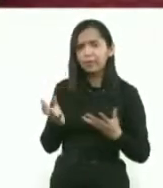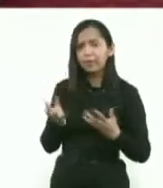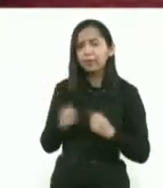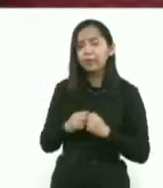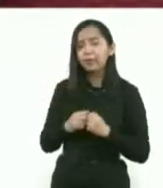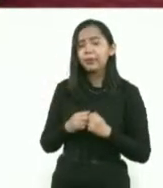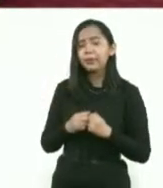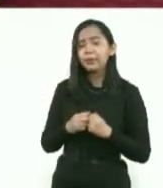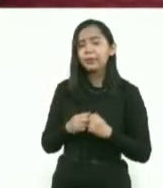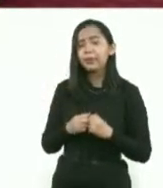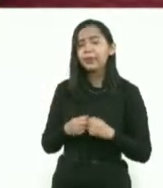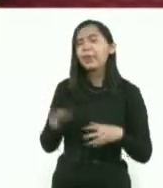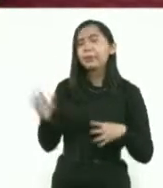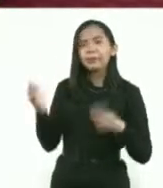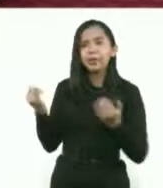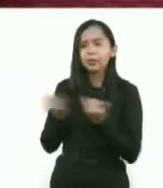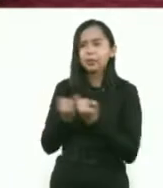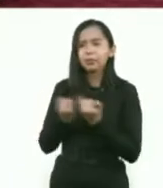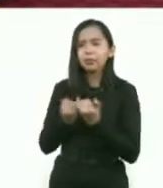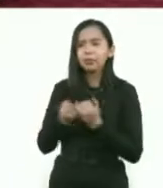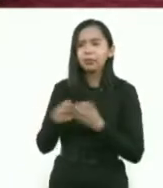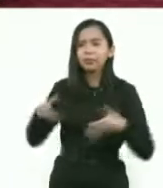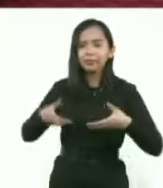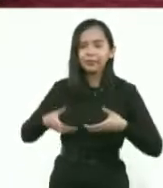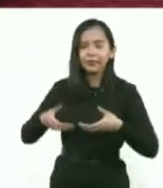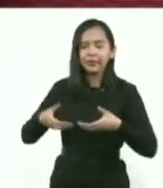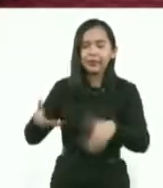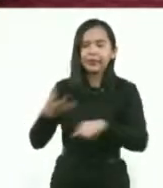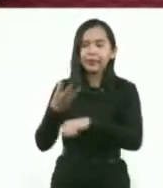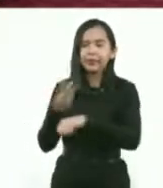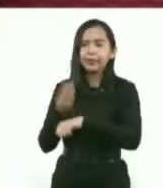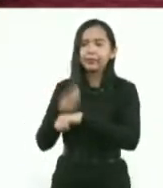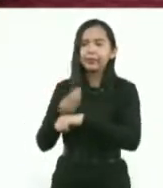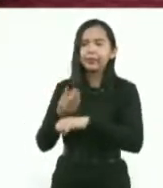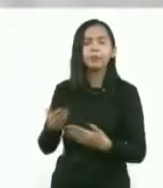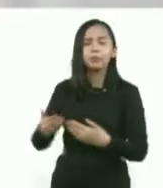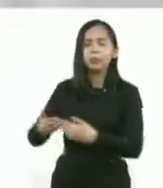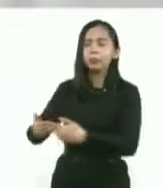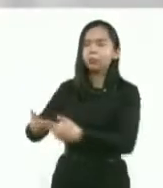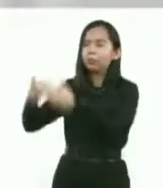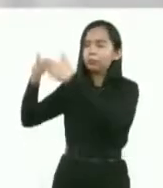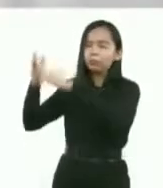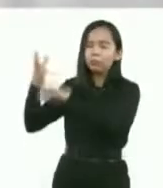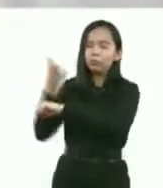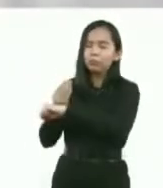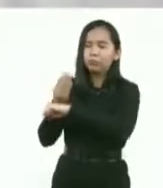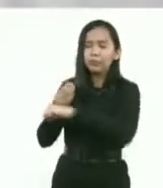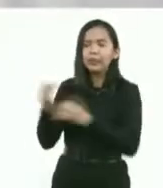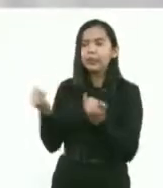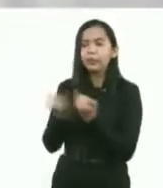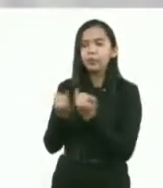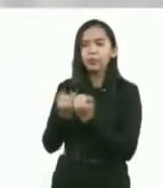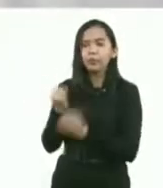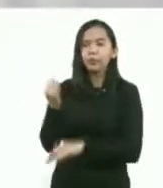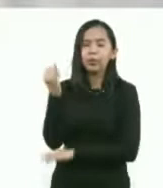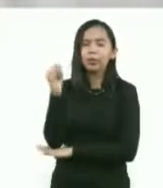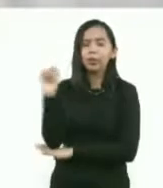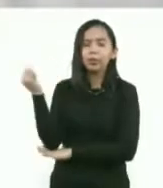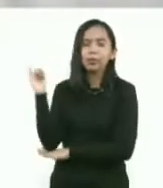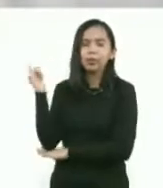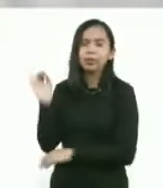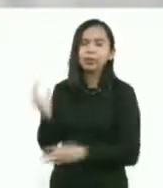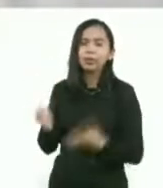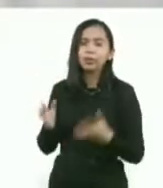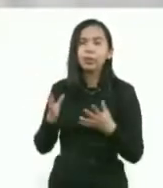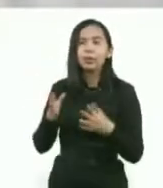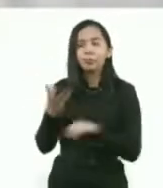estado pavimentando, balizando, haciendo murales, jardinando, limpiando, pues todas las vialidades que